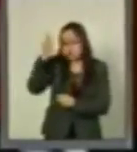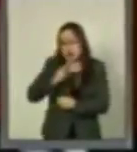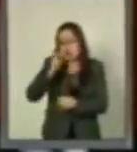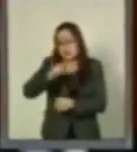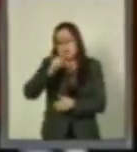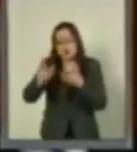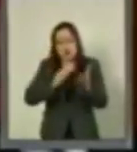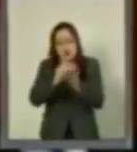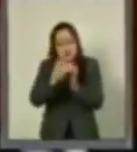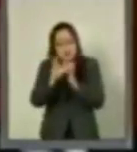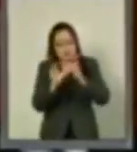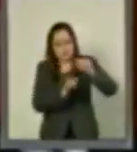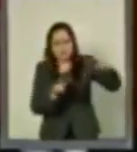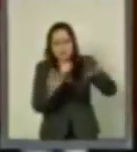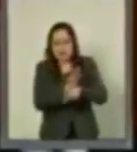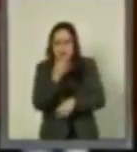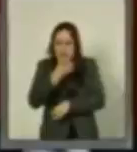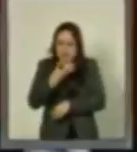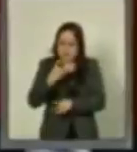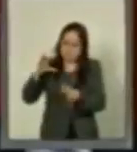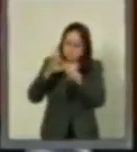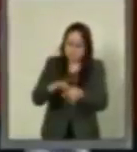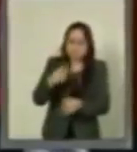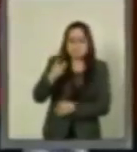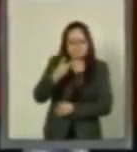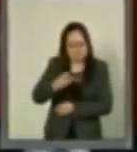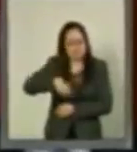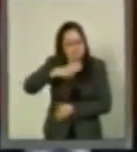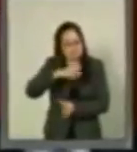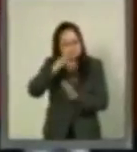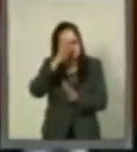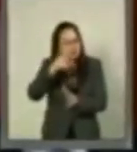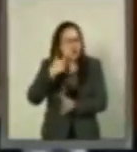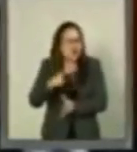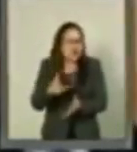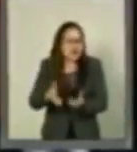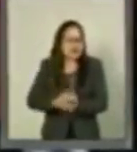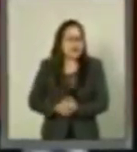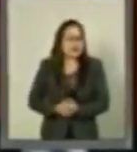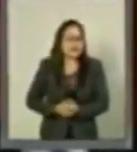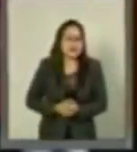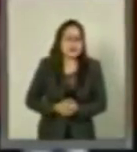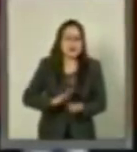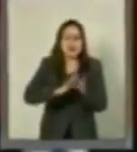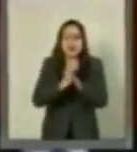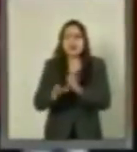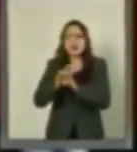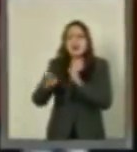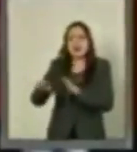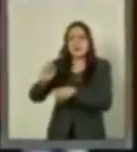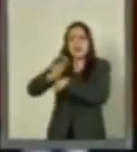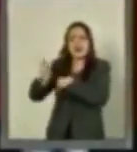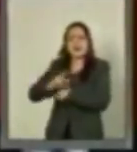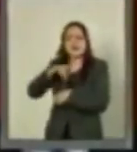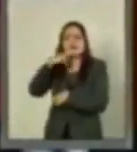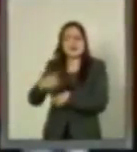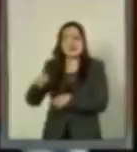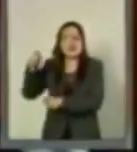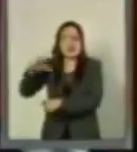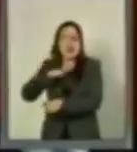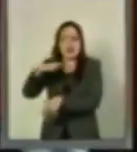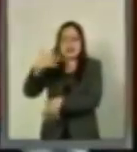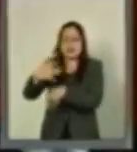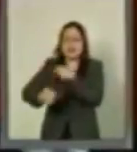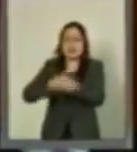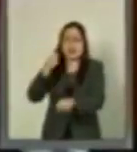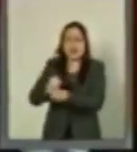reforma constitucional, este modelo. No queremos llevarlo a casos como el de Chile, que se tardaron hasta 15